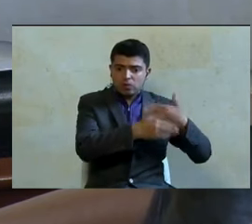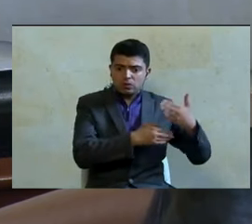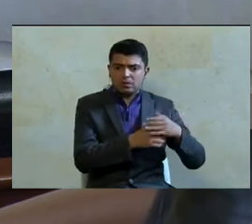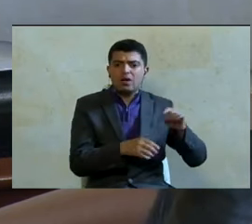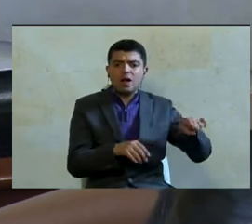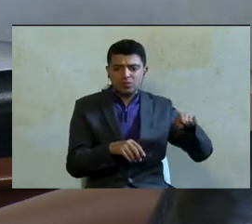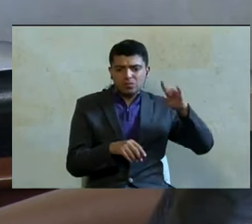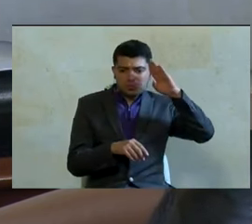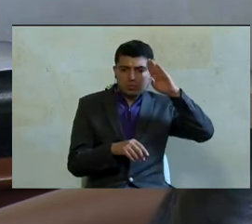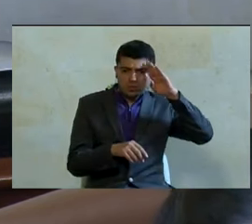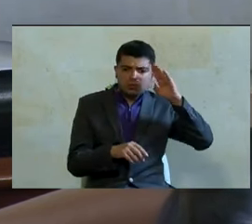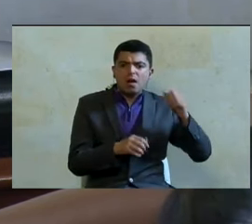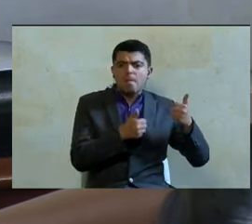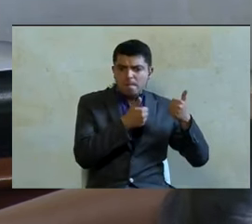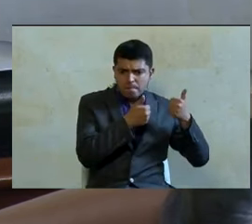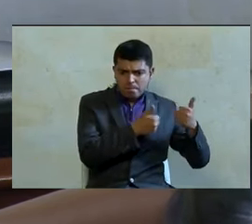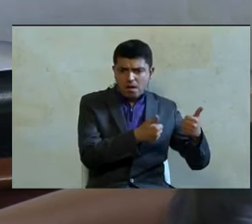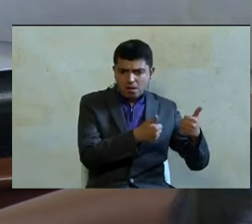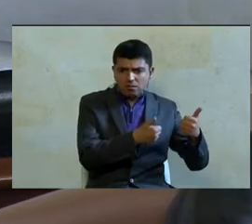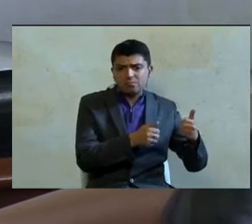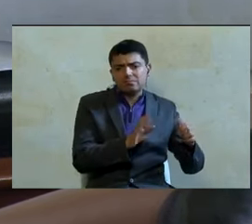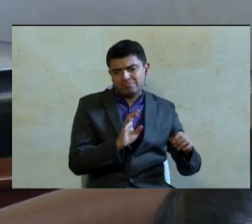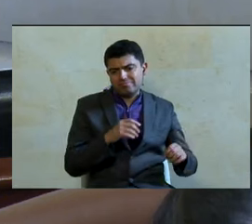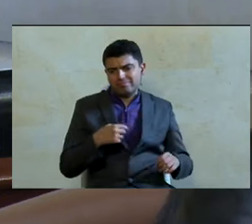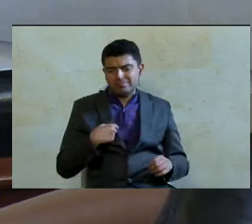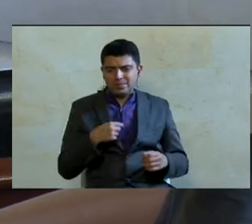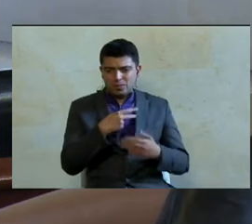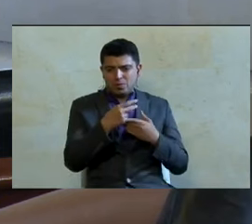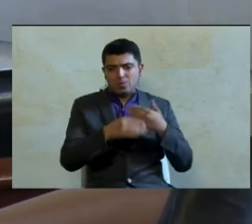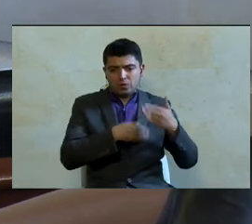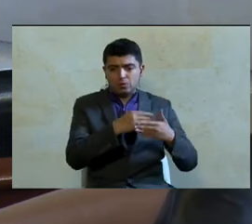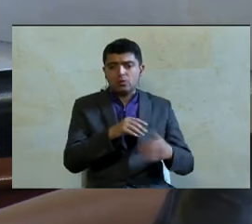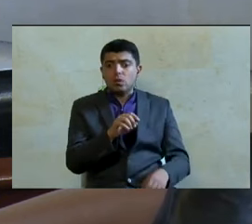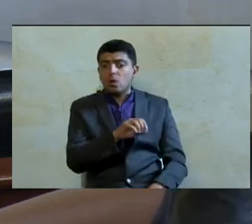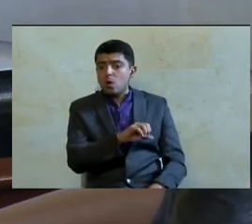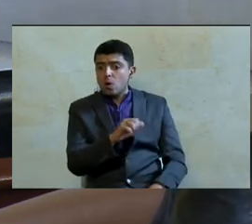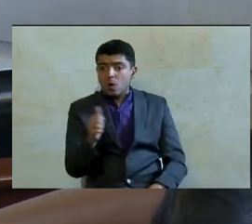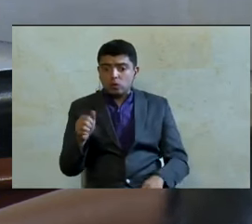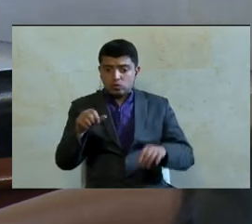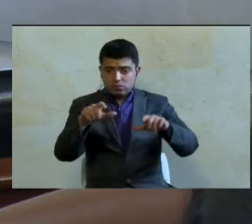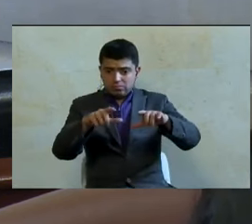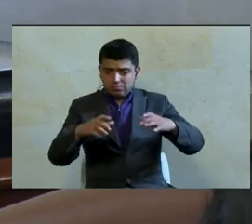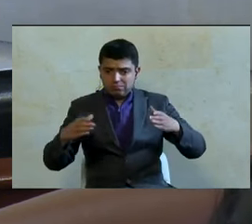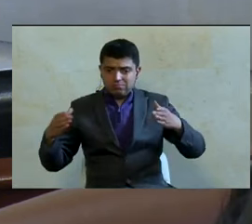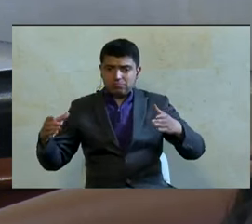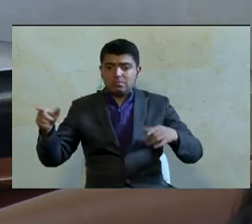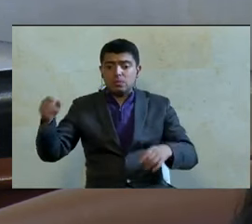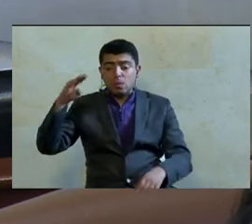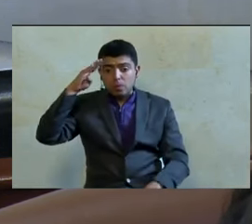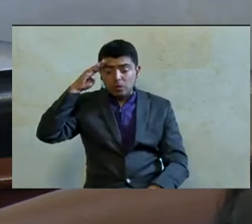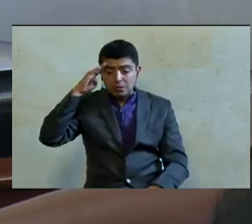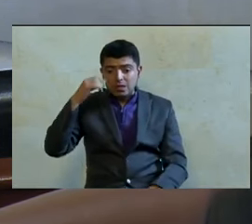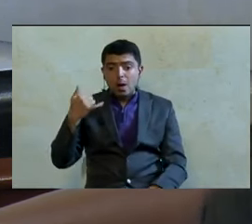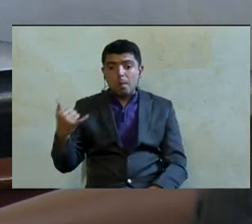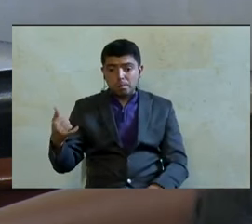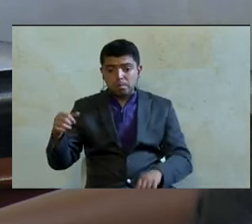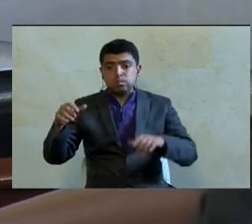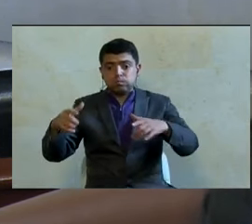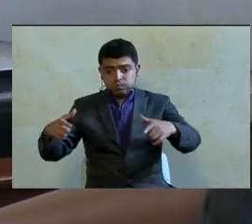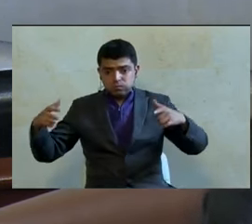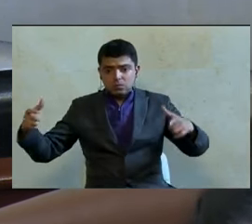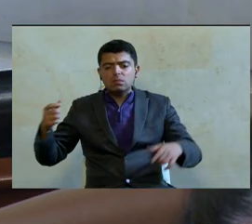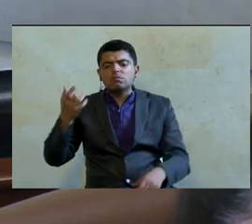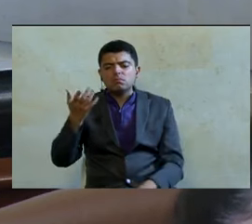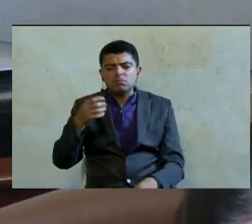policías que actúan bien pero también hay unos policías que han salido de la institución por